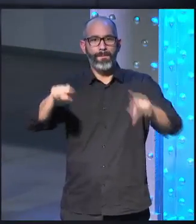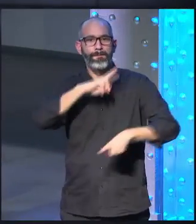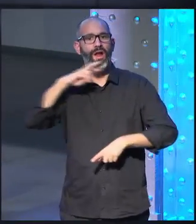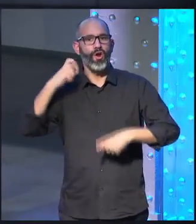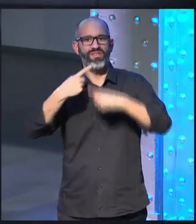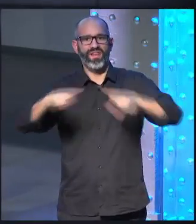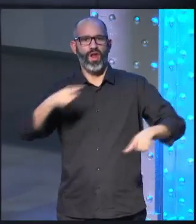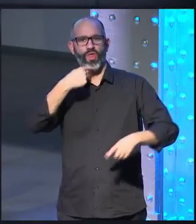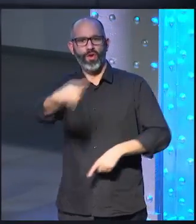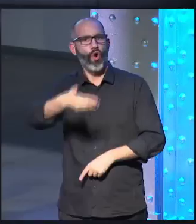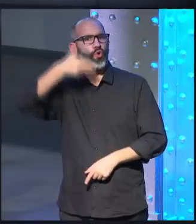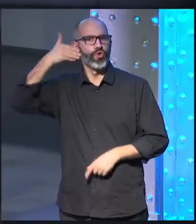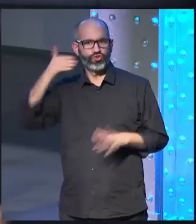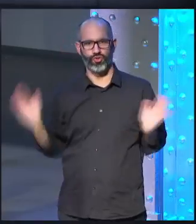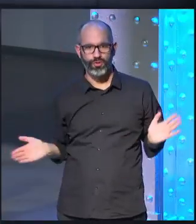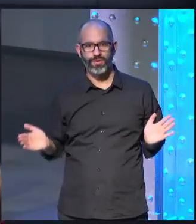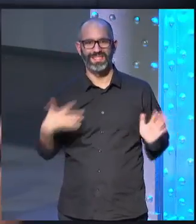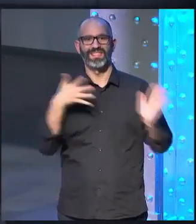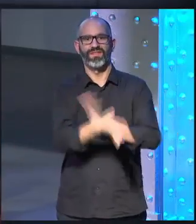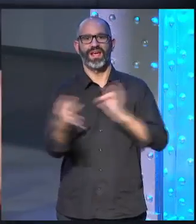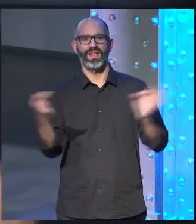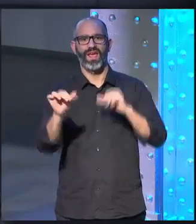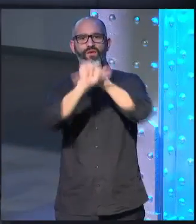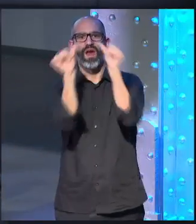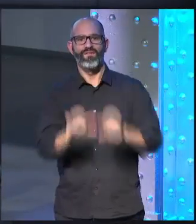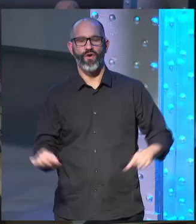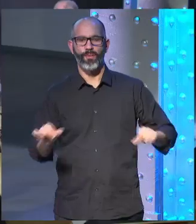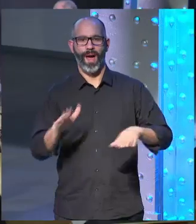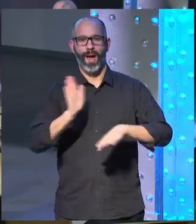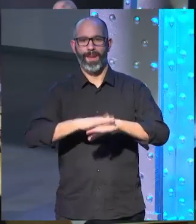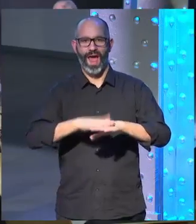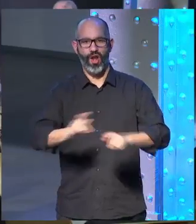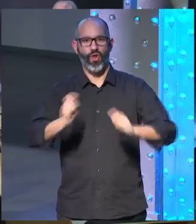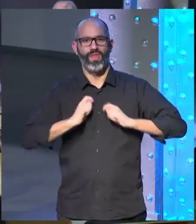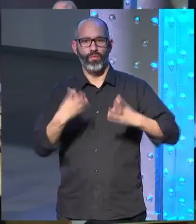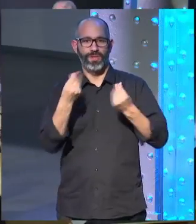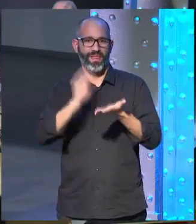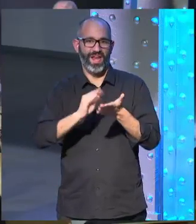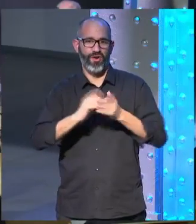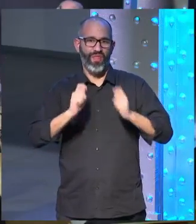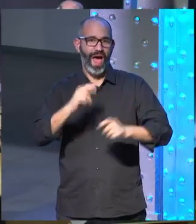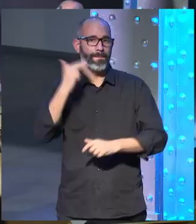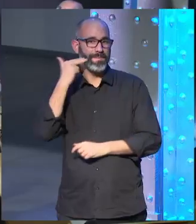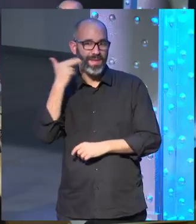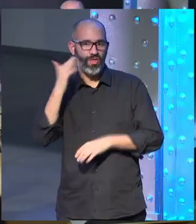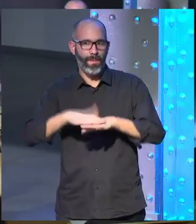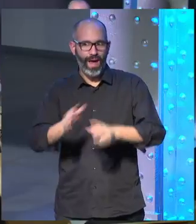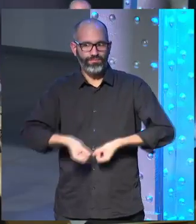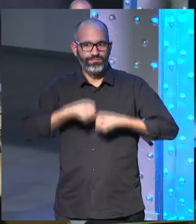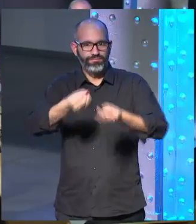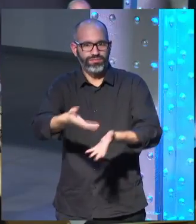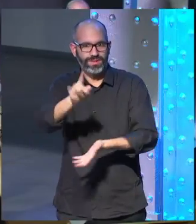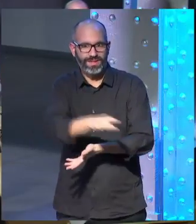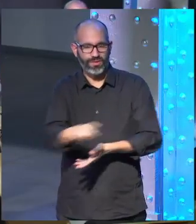Cuenca y lo digo orgulloso. Quiero decir que es una forma también de que nos da muchas veces miedo, ¿no? Llegar a este tipo